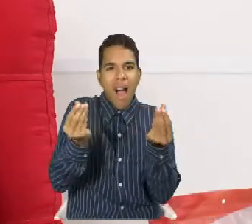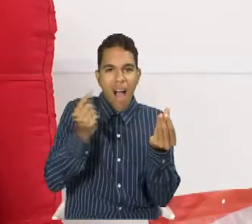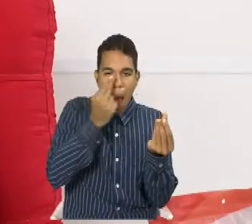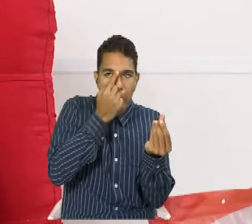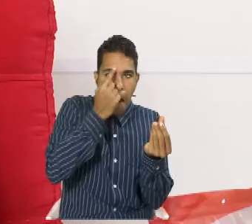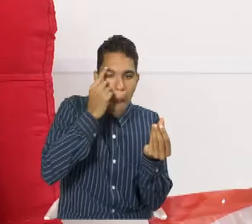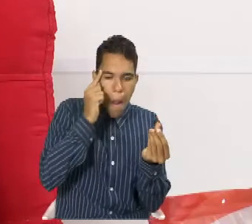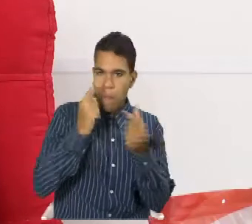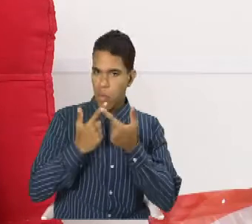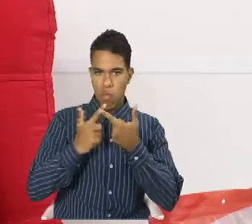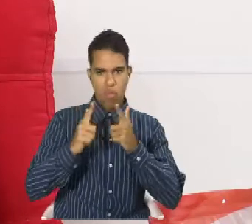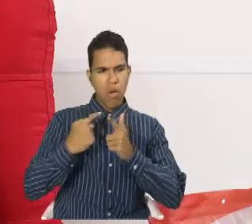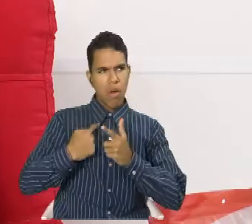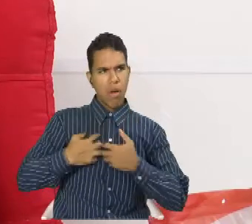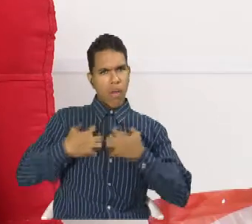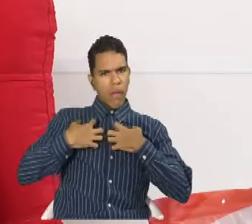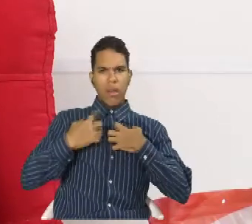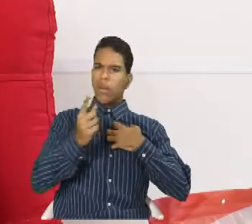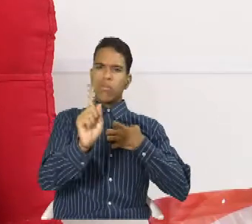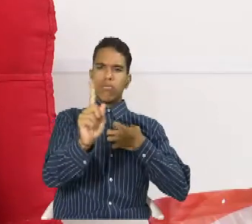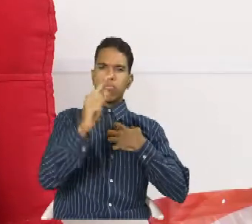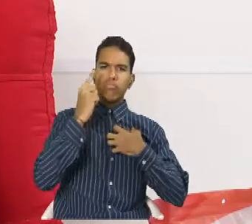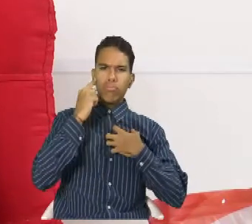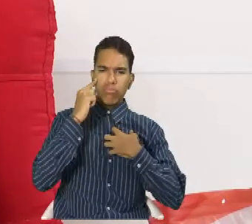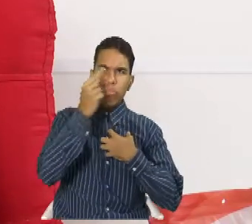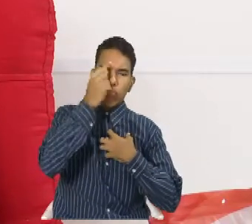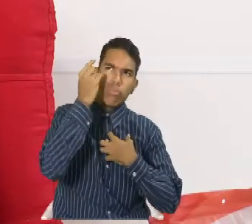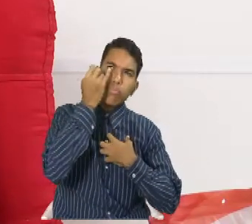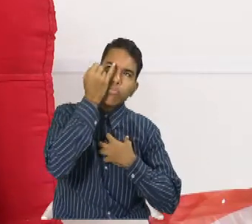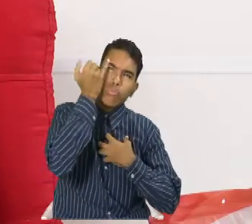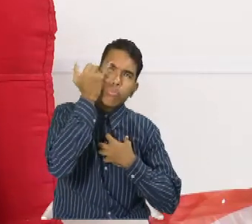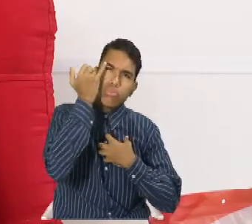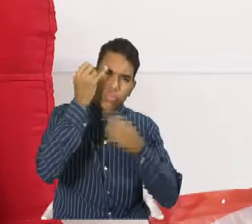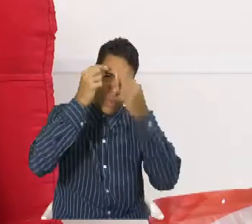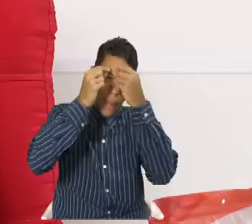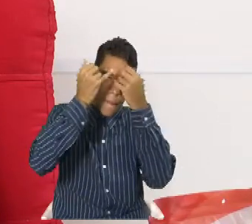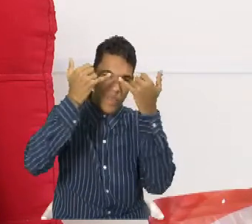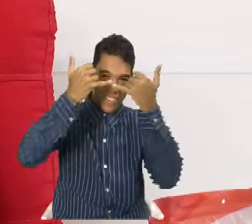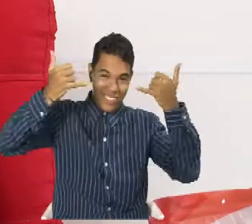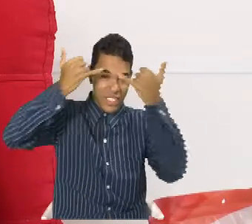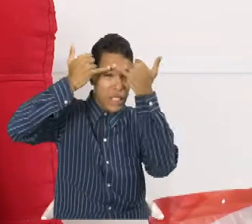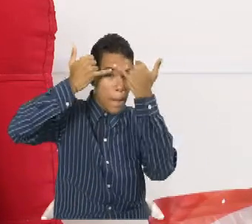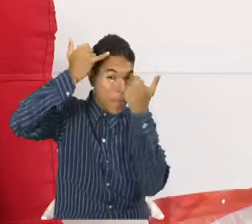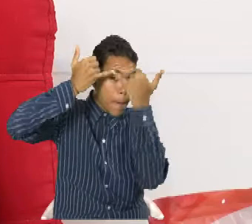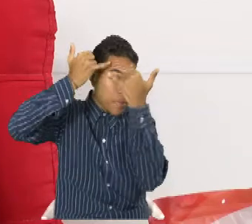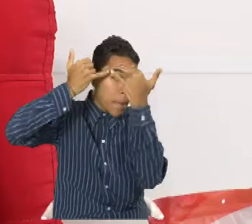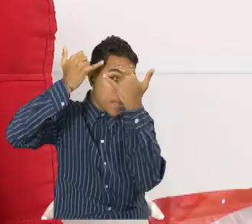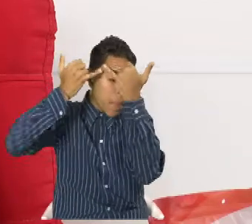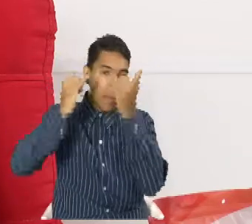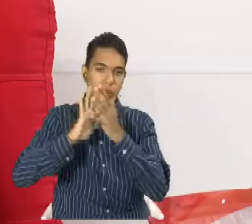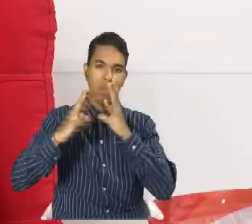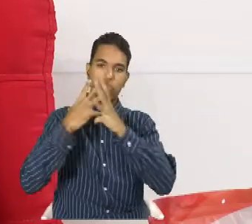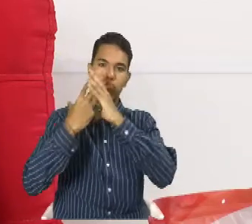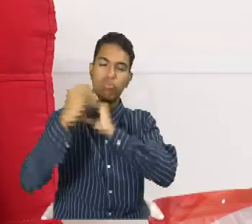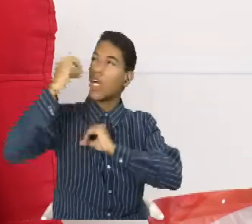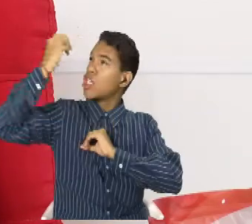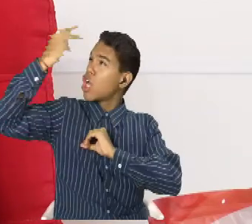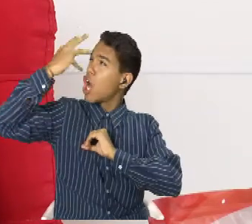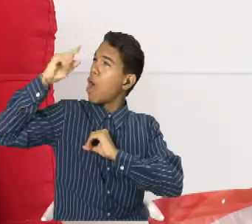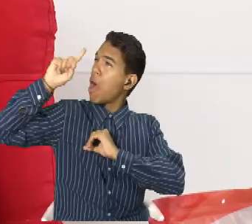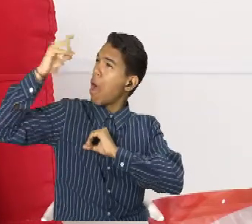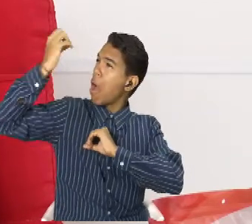este procedimiento y salir a exponerse al sol y no le va a causar ningún tipo de irritación o mancha. Entonces, para que sepan que ese nuevo servicio lo estamos